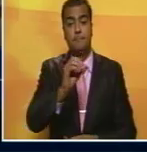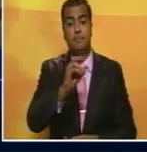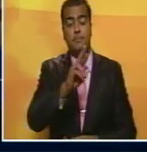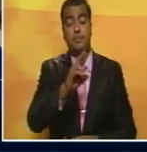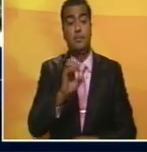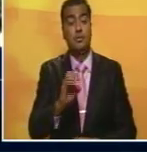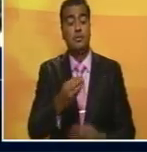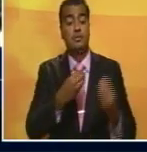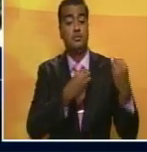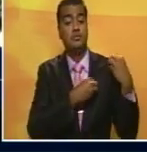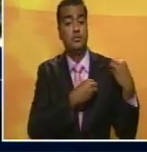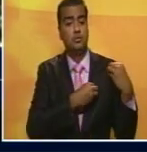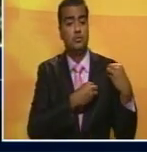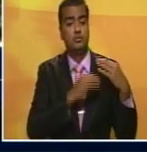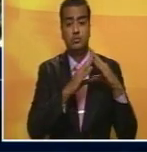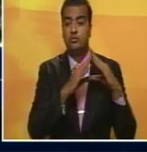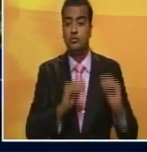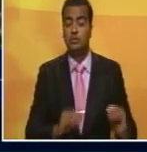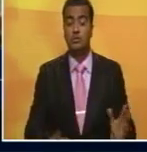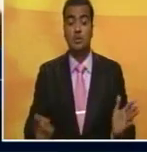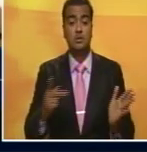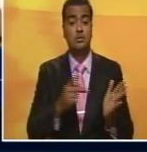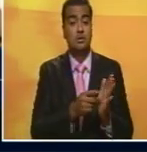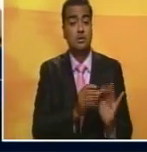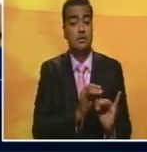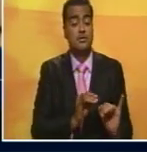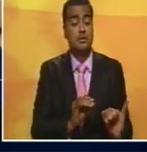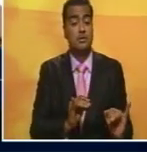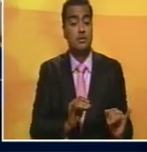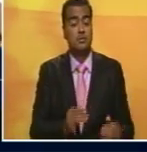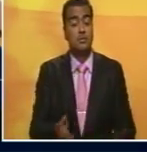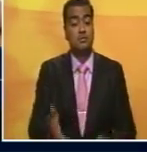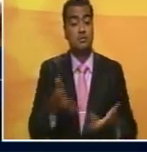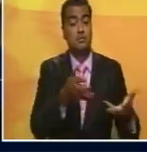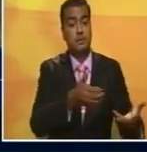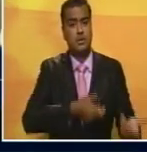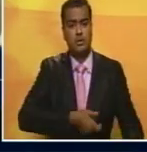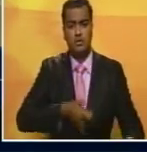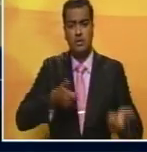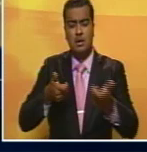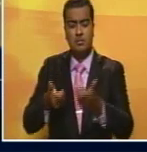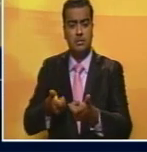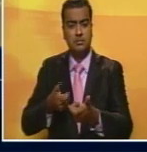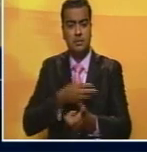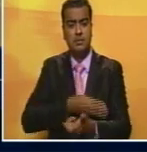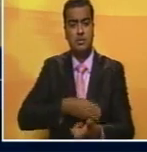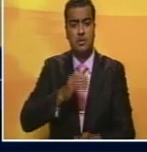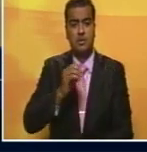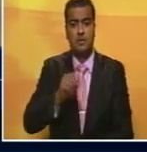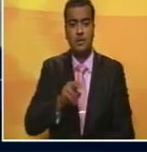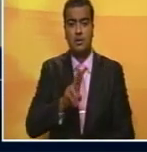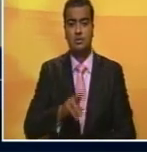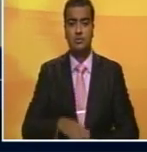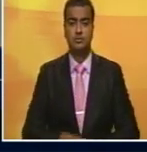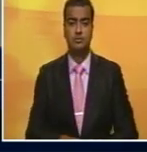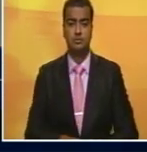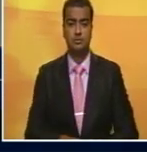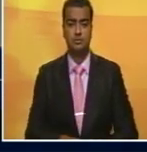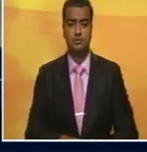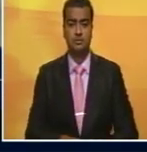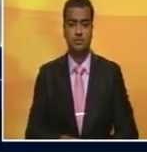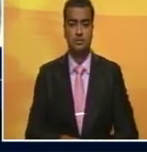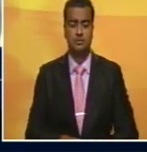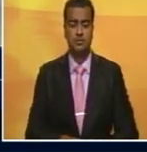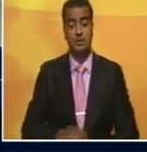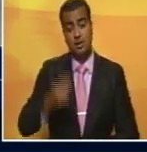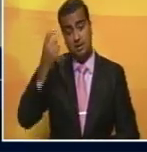los jefes de la disidencia asistieron a la salida del último cargamento de armas entregado a la misión de la ONU. A partir